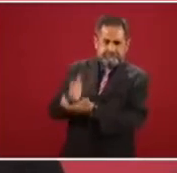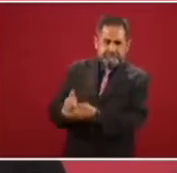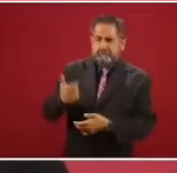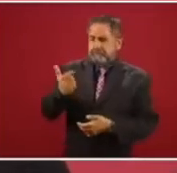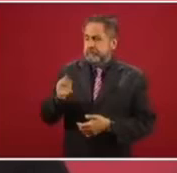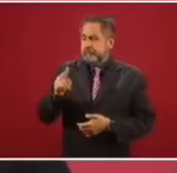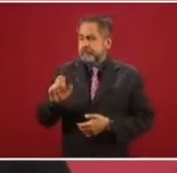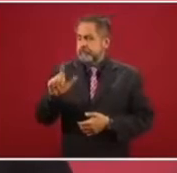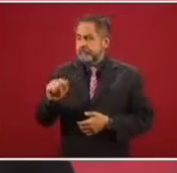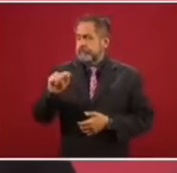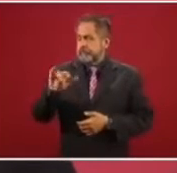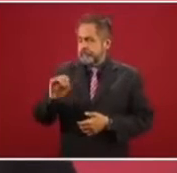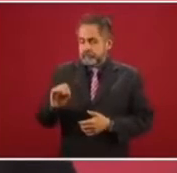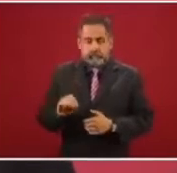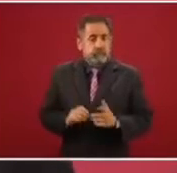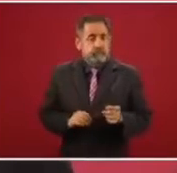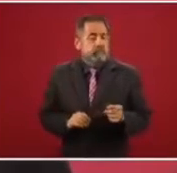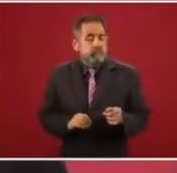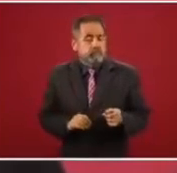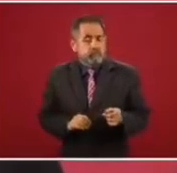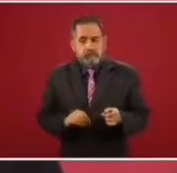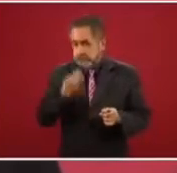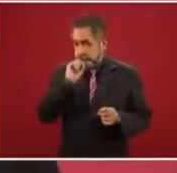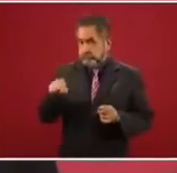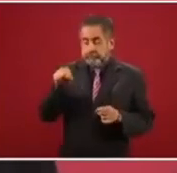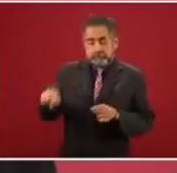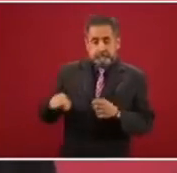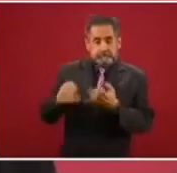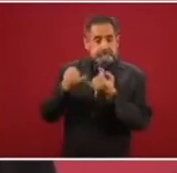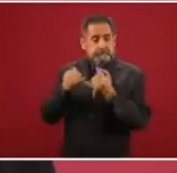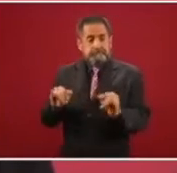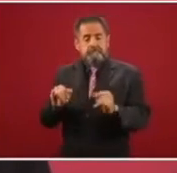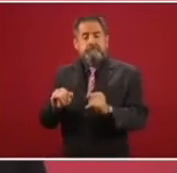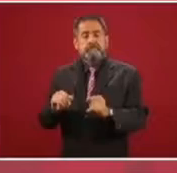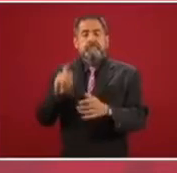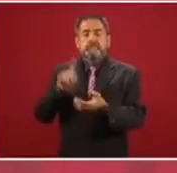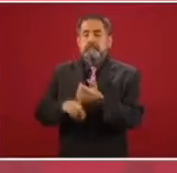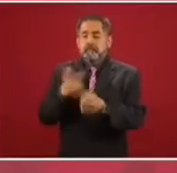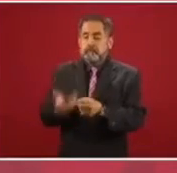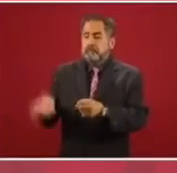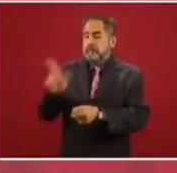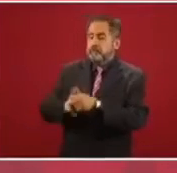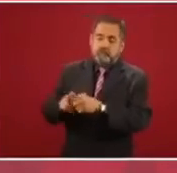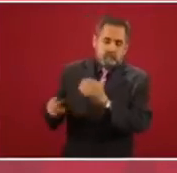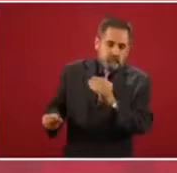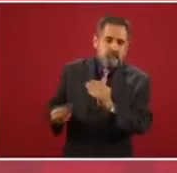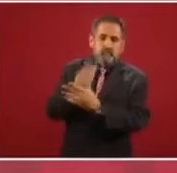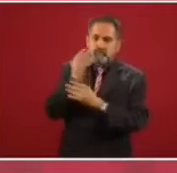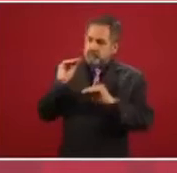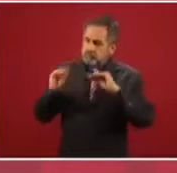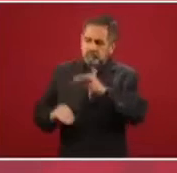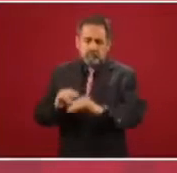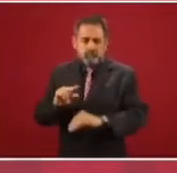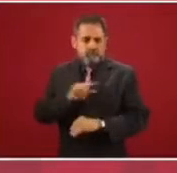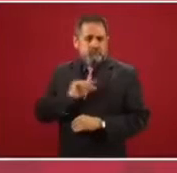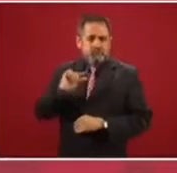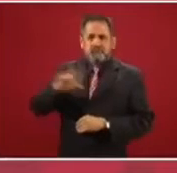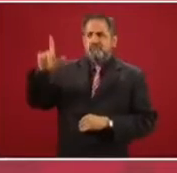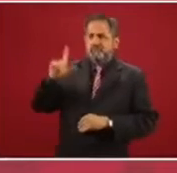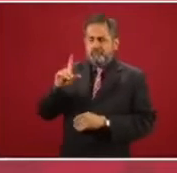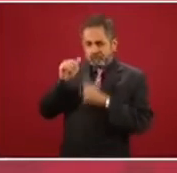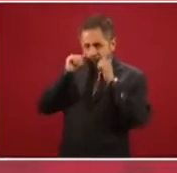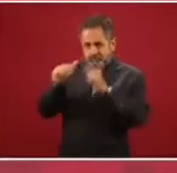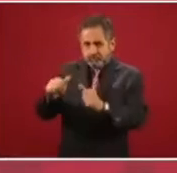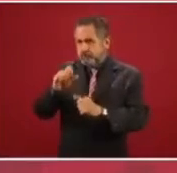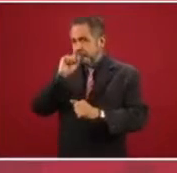vamos de inaugurar el hospital con estas nuevas especialidades y va a haber